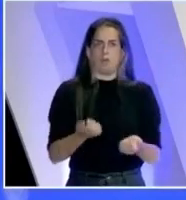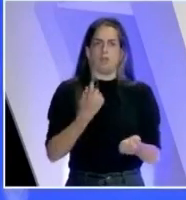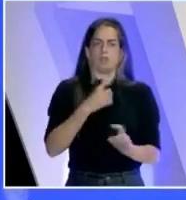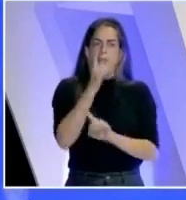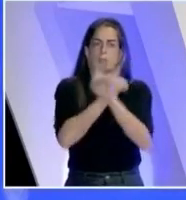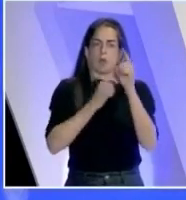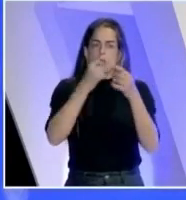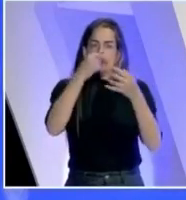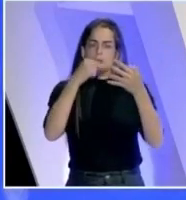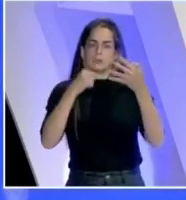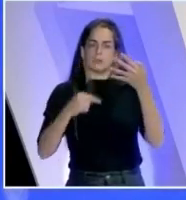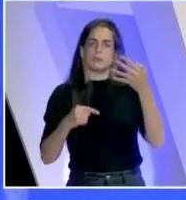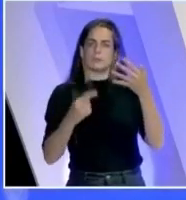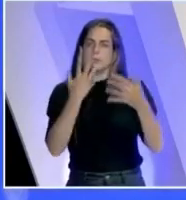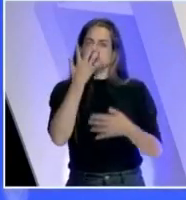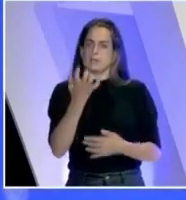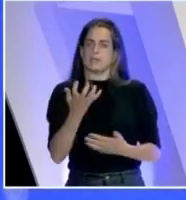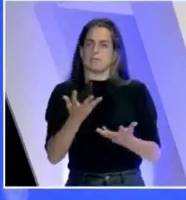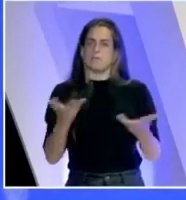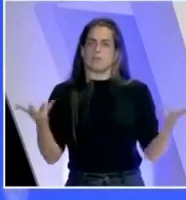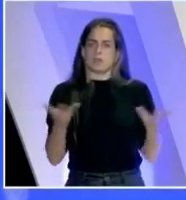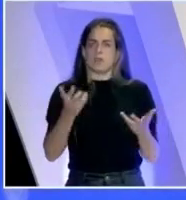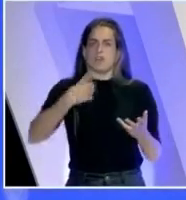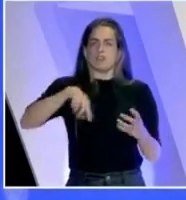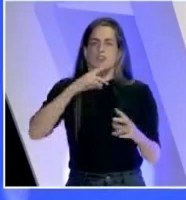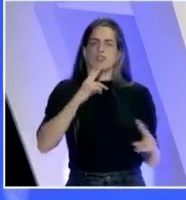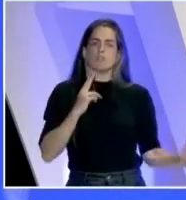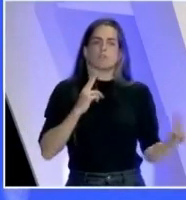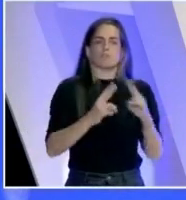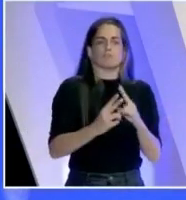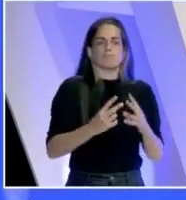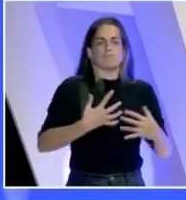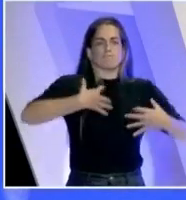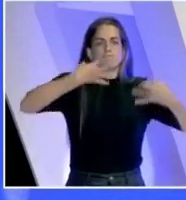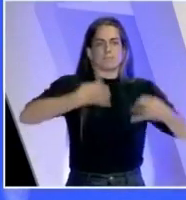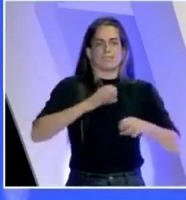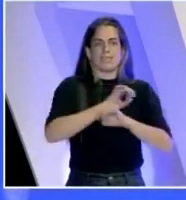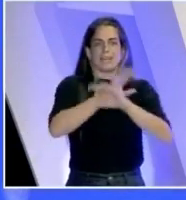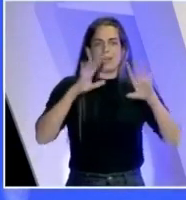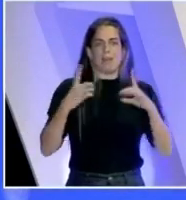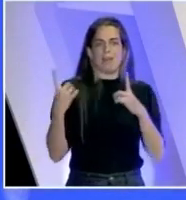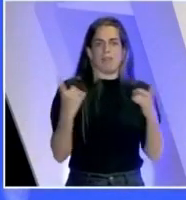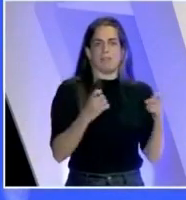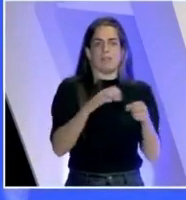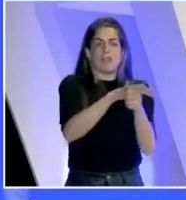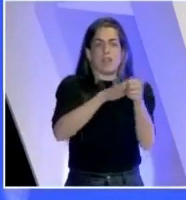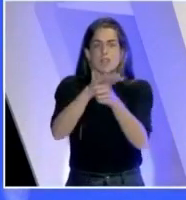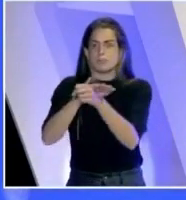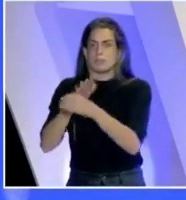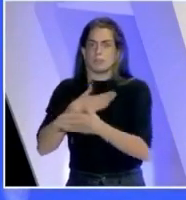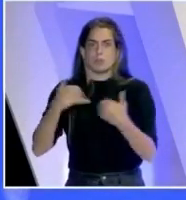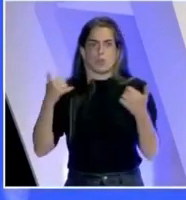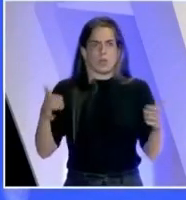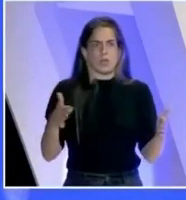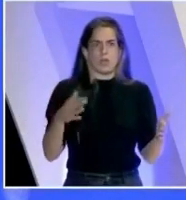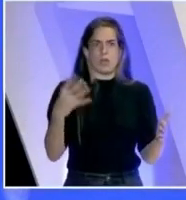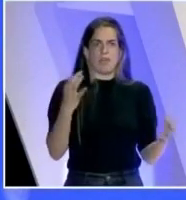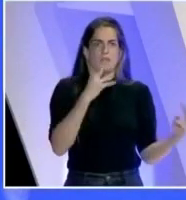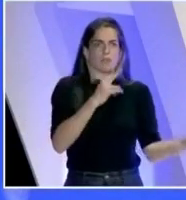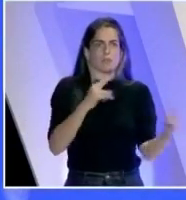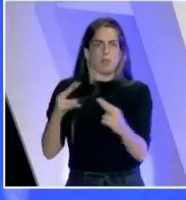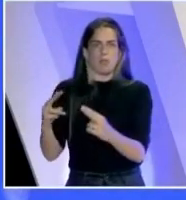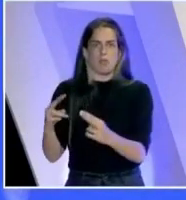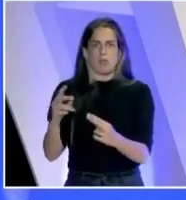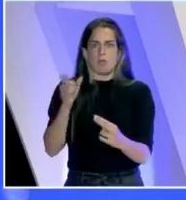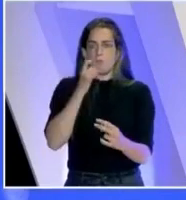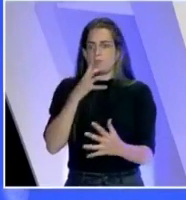serios, muy graves, a los cuales tenemos que dar una respuesta contundente, decidida, desde todos los ámbitos. Están aquí desde hace